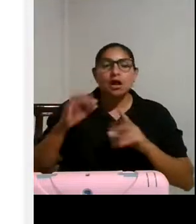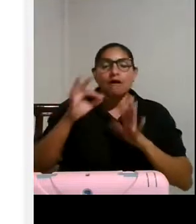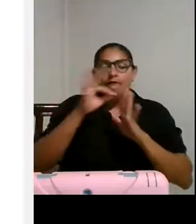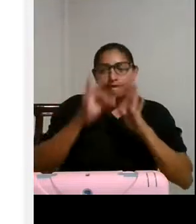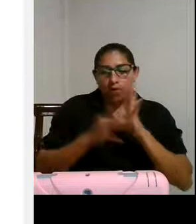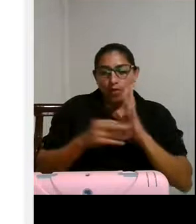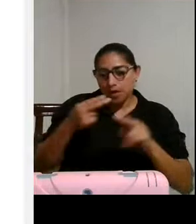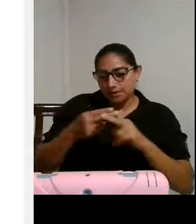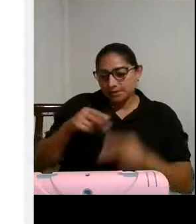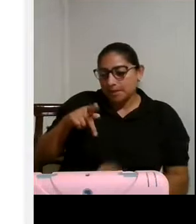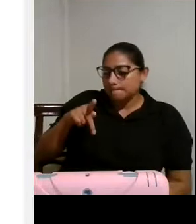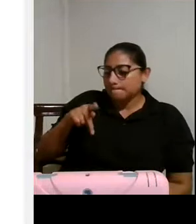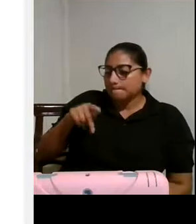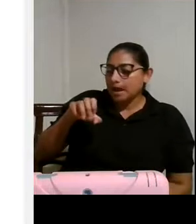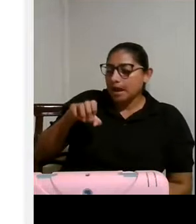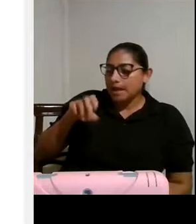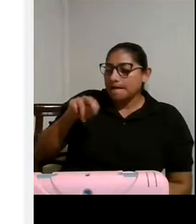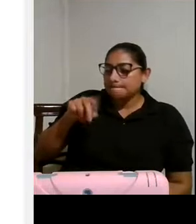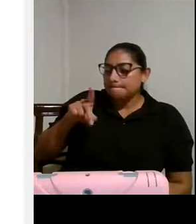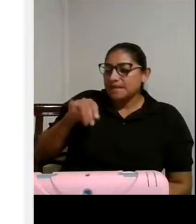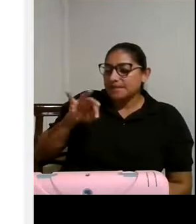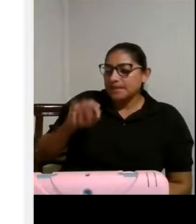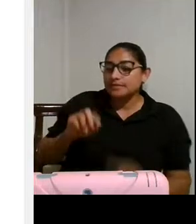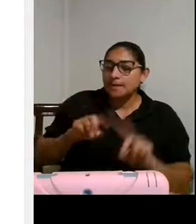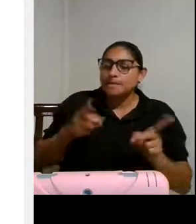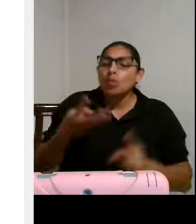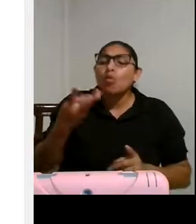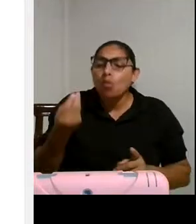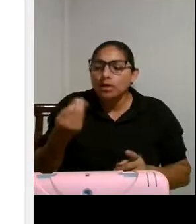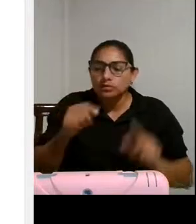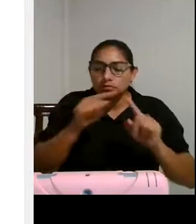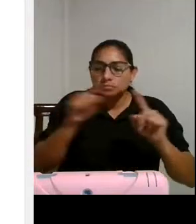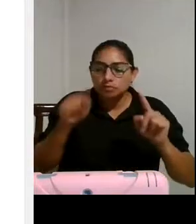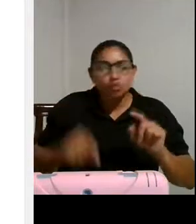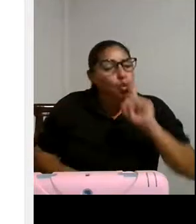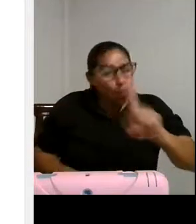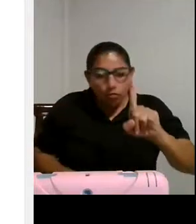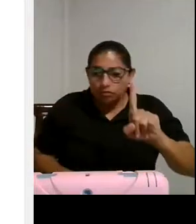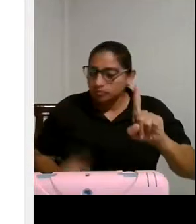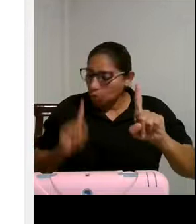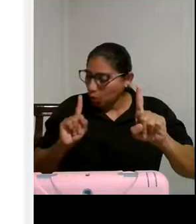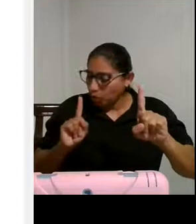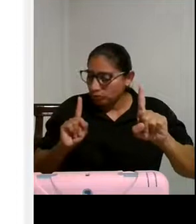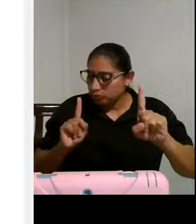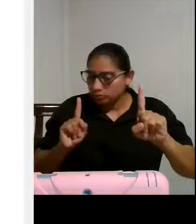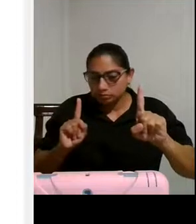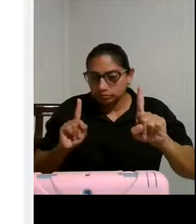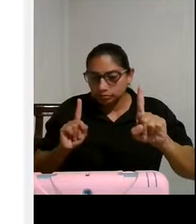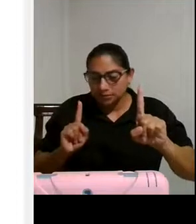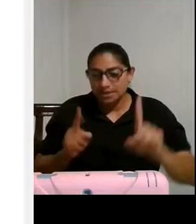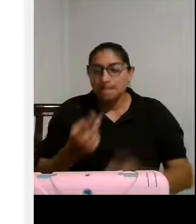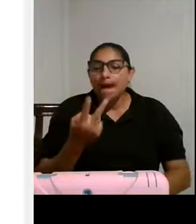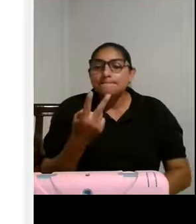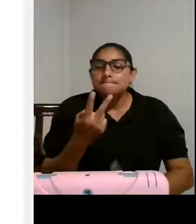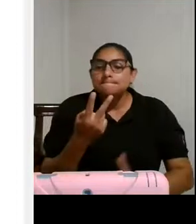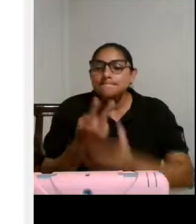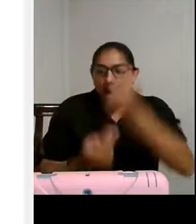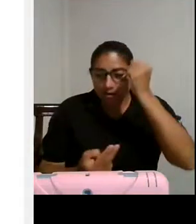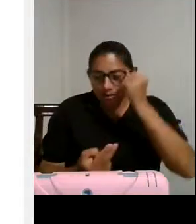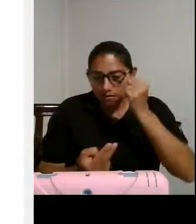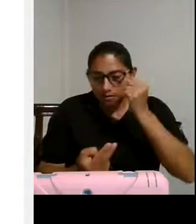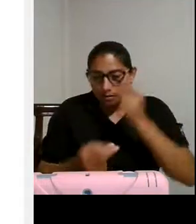solamente que En como un punto límite, nada más. en un punto nada más, correcto. Es Ok, como que los dos puntitos que usted trabaja en la pendiente